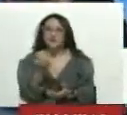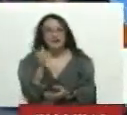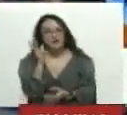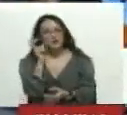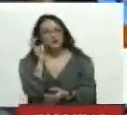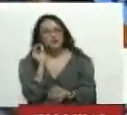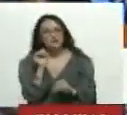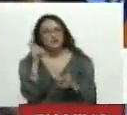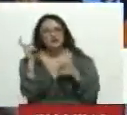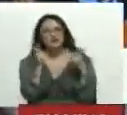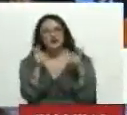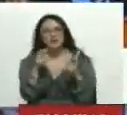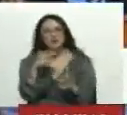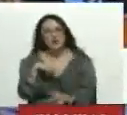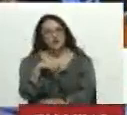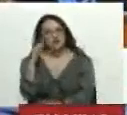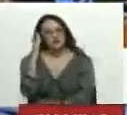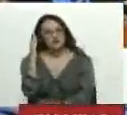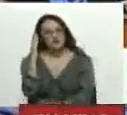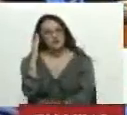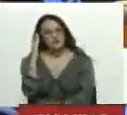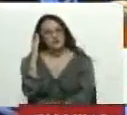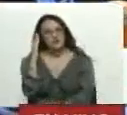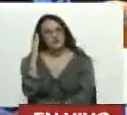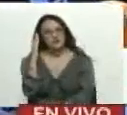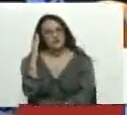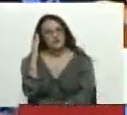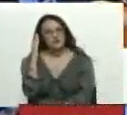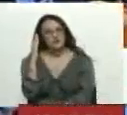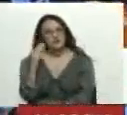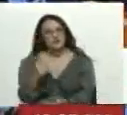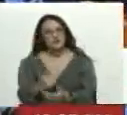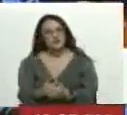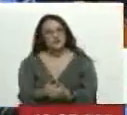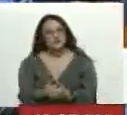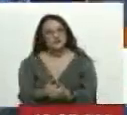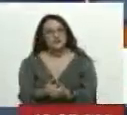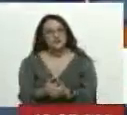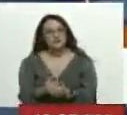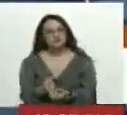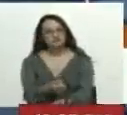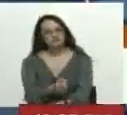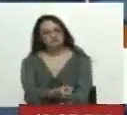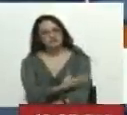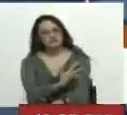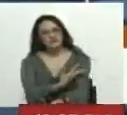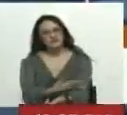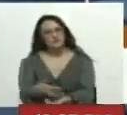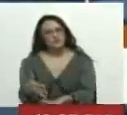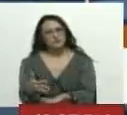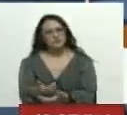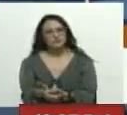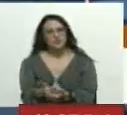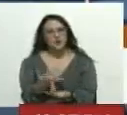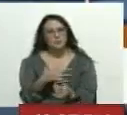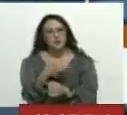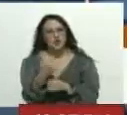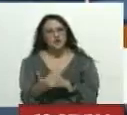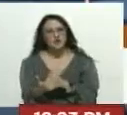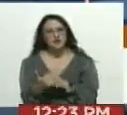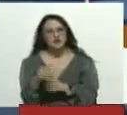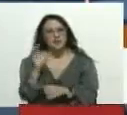Chávez que nosotros sabíamos que llevaba intrínseco la en sus venas en su sangre ese proyecto